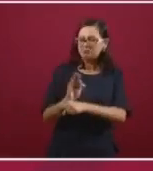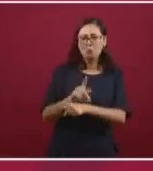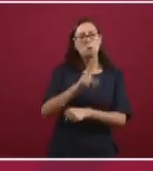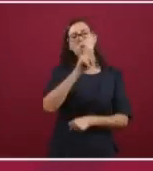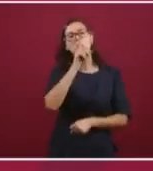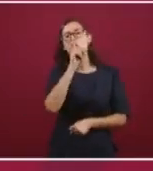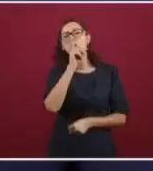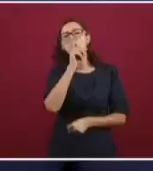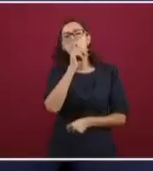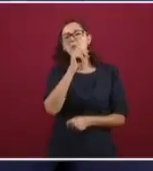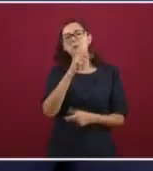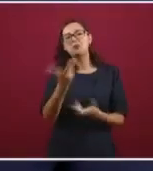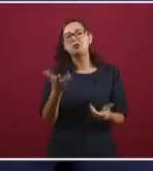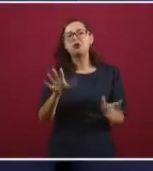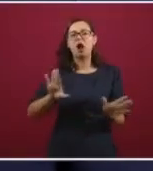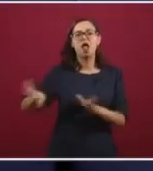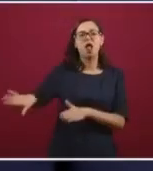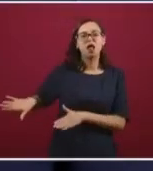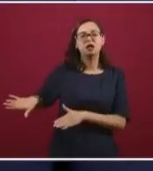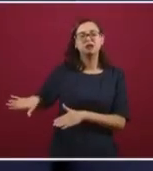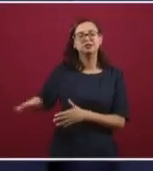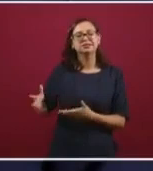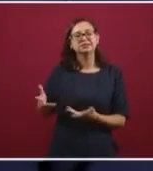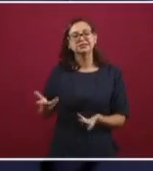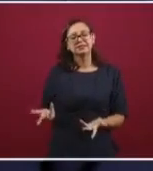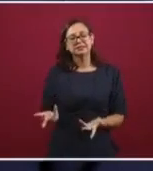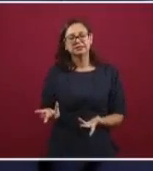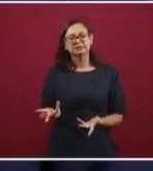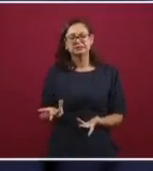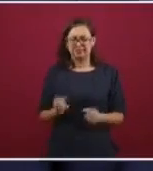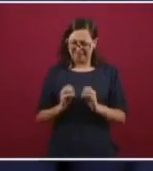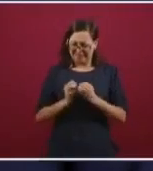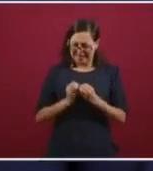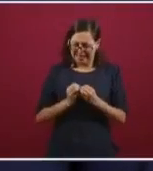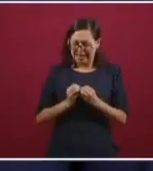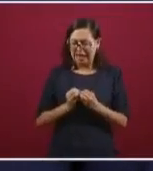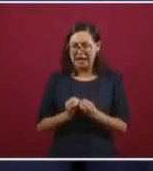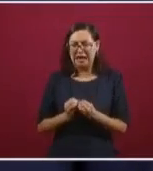sí nos importa la defensa nacional,